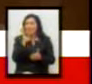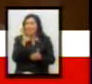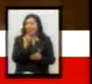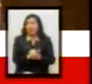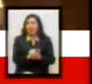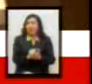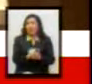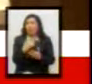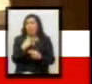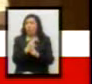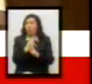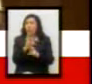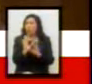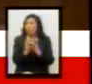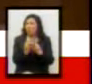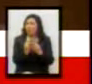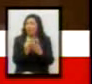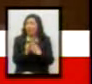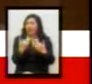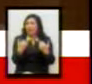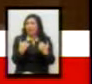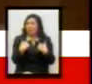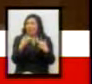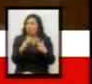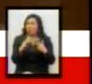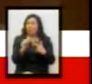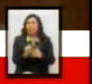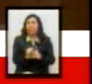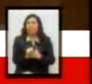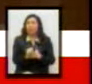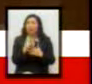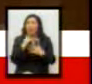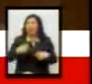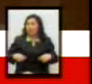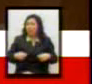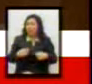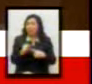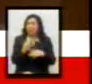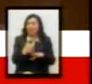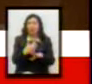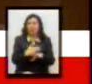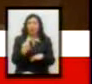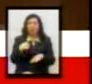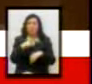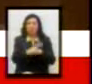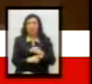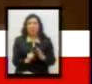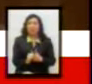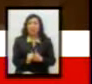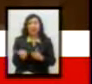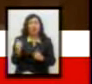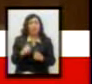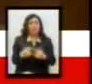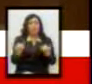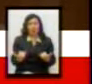mujeres dedican al cuidado de sus familias, tiene un impacto fundamental en el gasto social y en el desarrollo de nuestro país. A la fecha